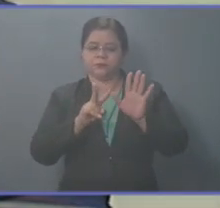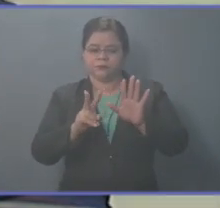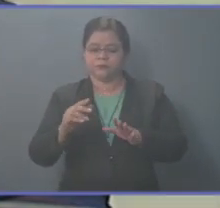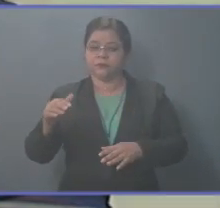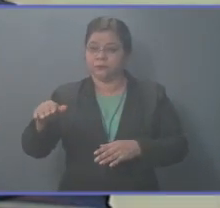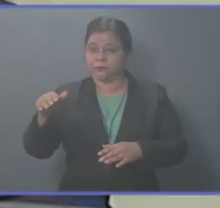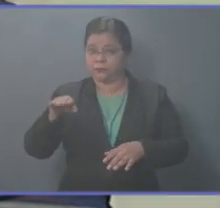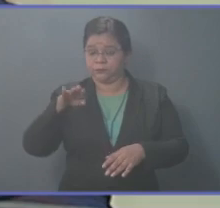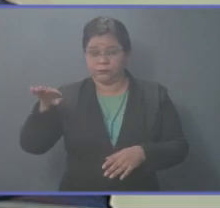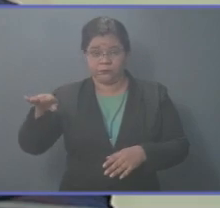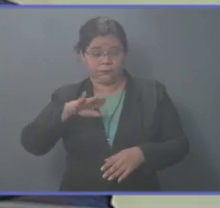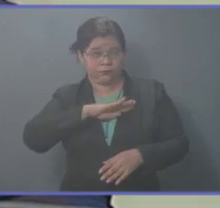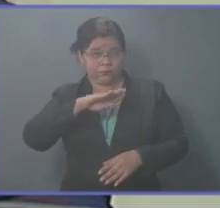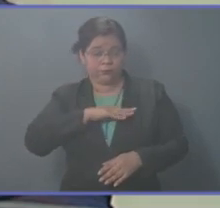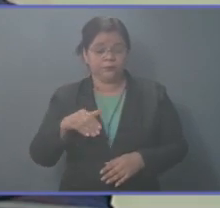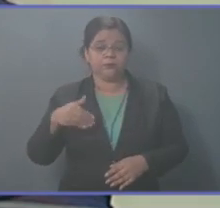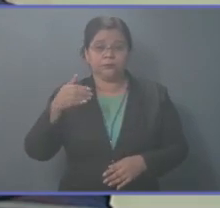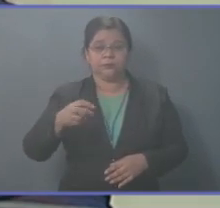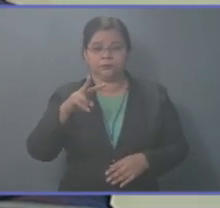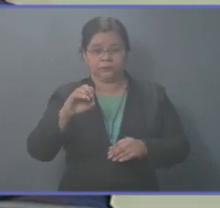2000, inconstitucionalidad